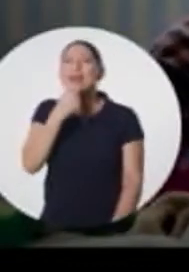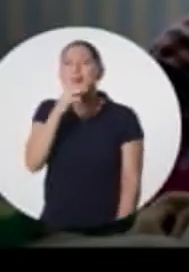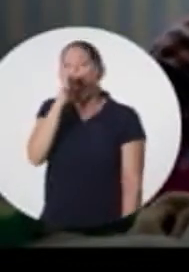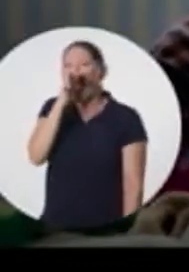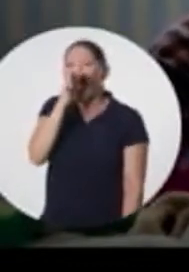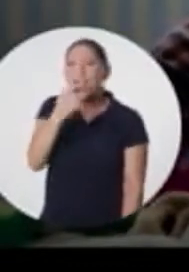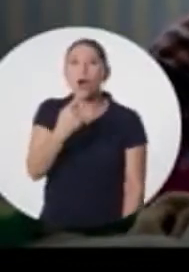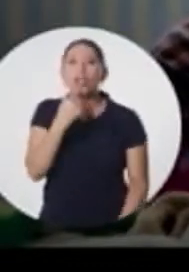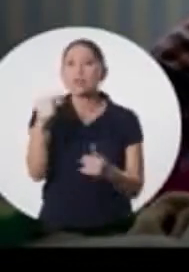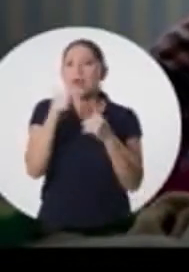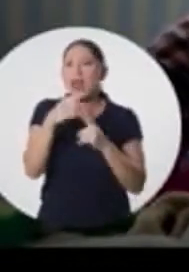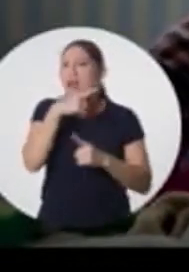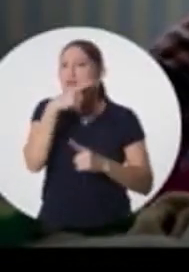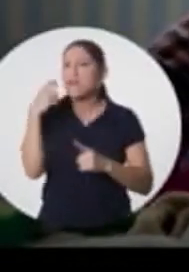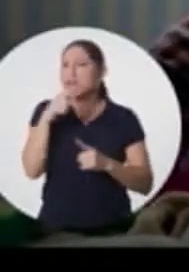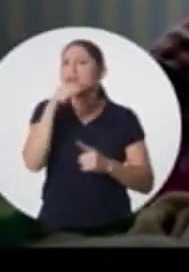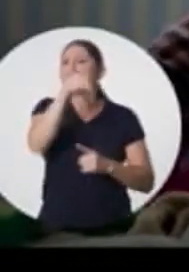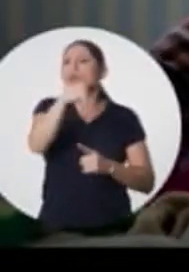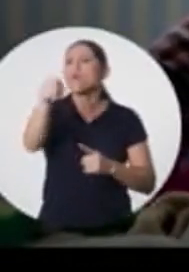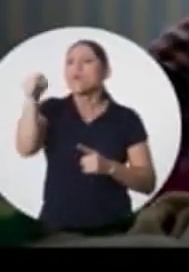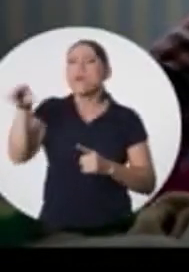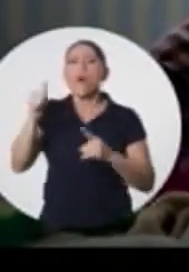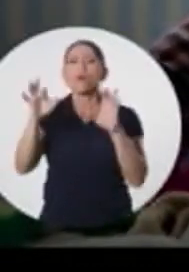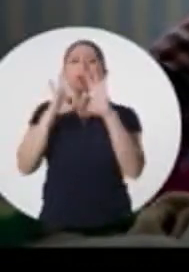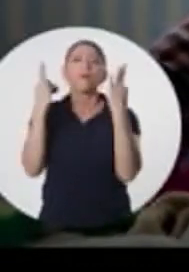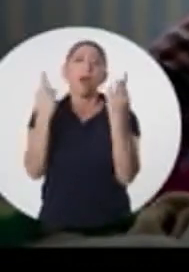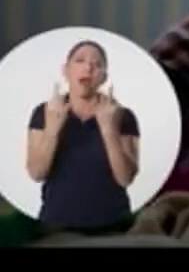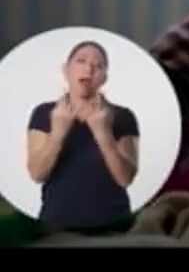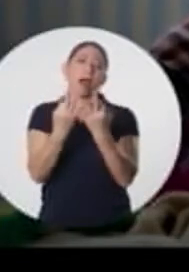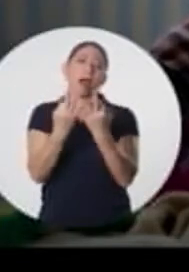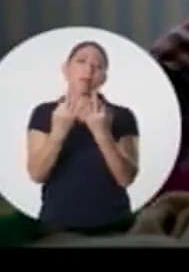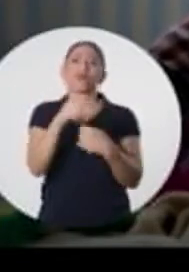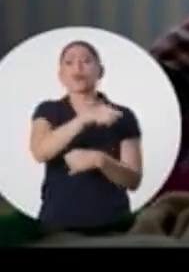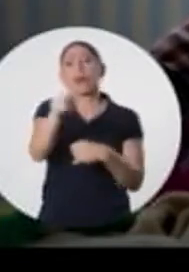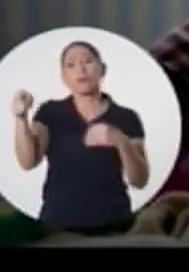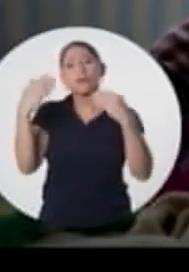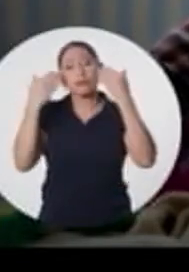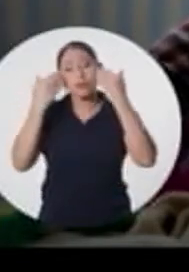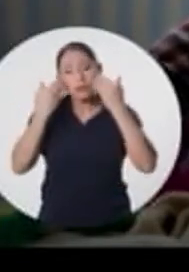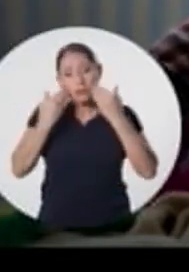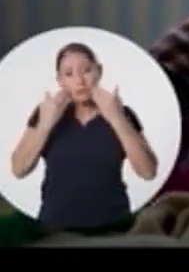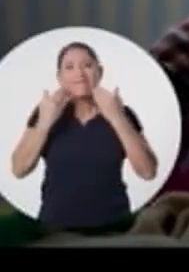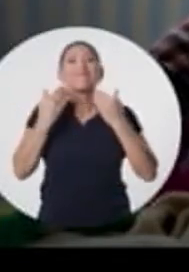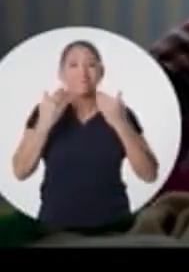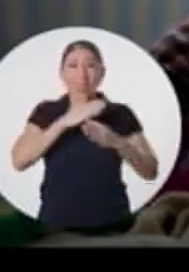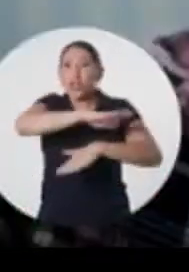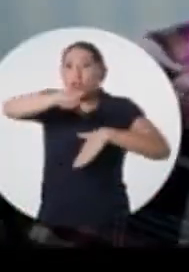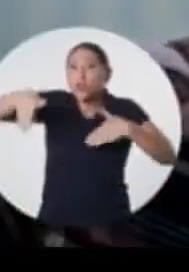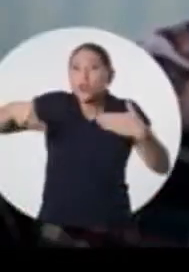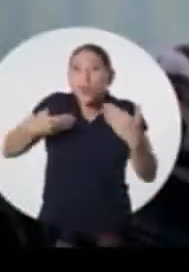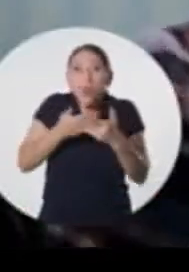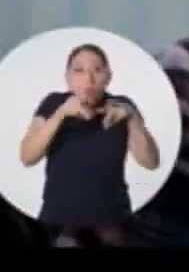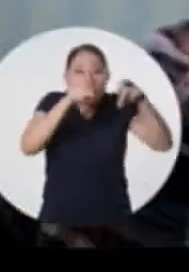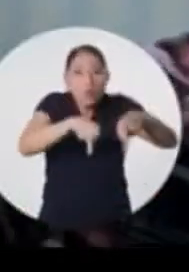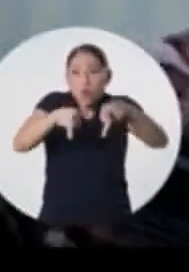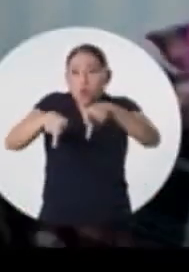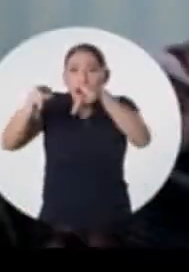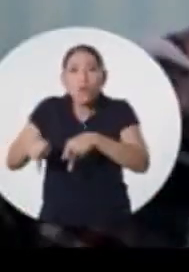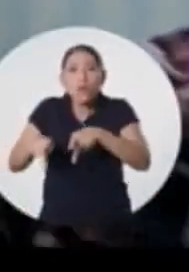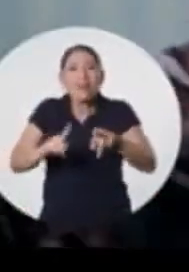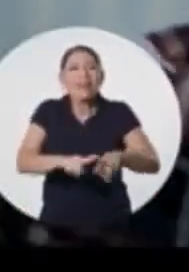podemos burlarnos ni decir nada feo de otras familias. Se pondrían muy tristes. Todos y todas